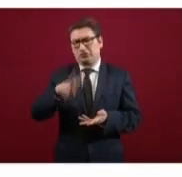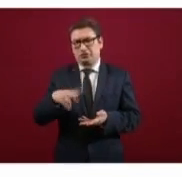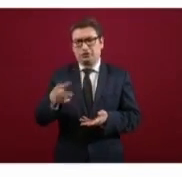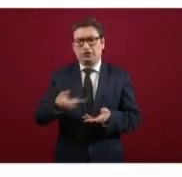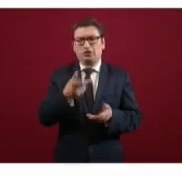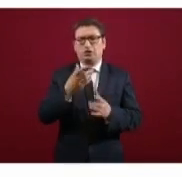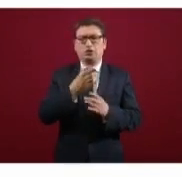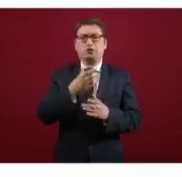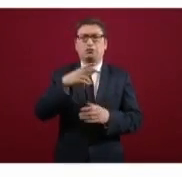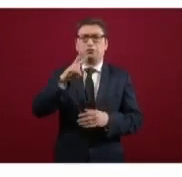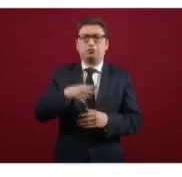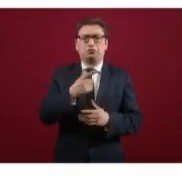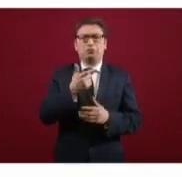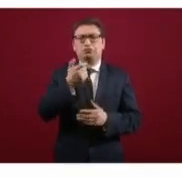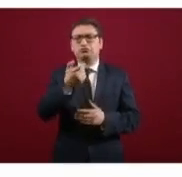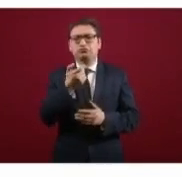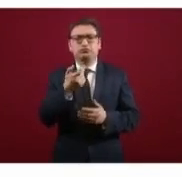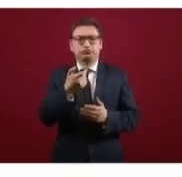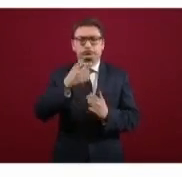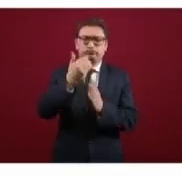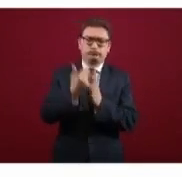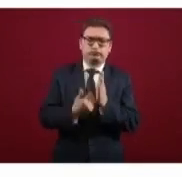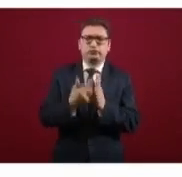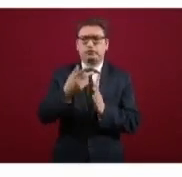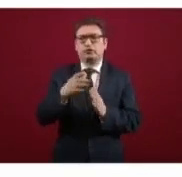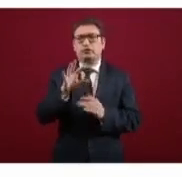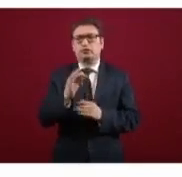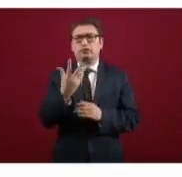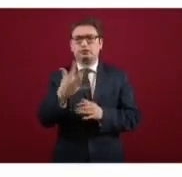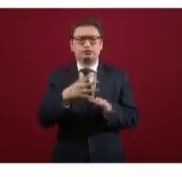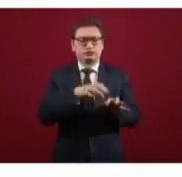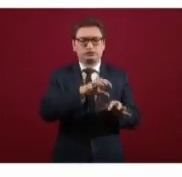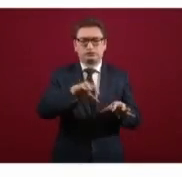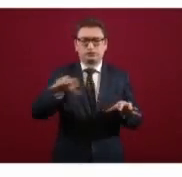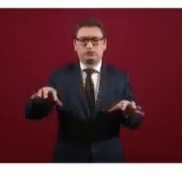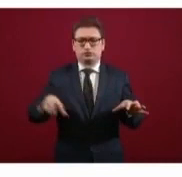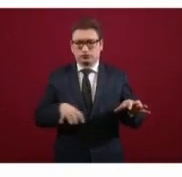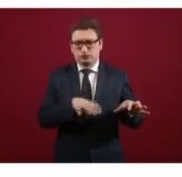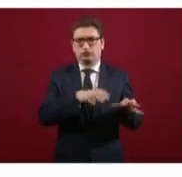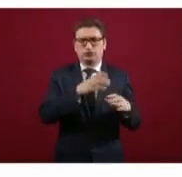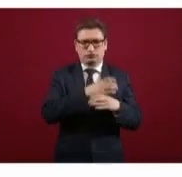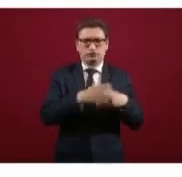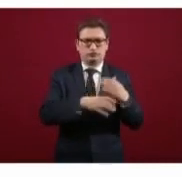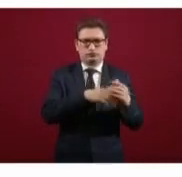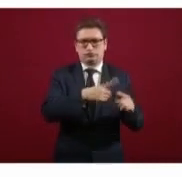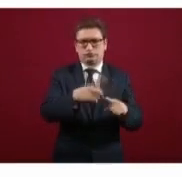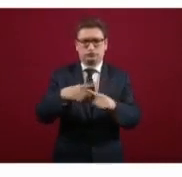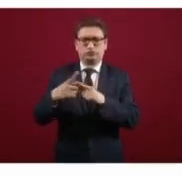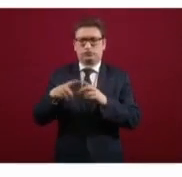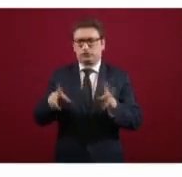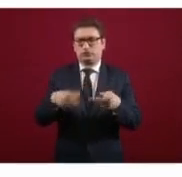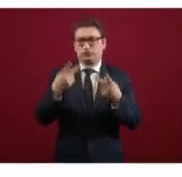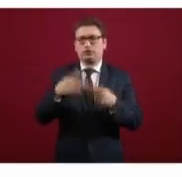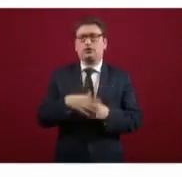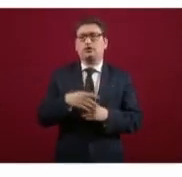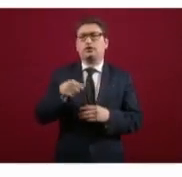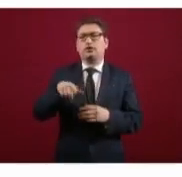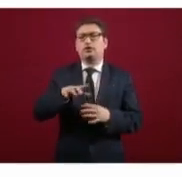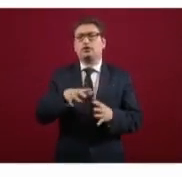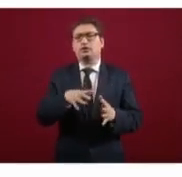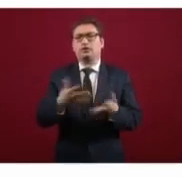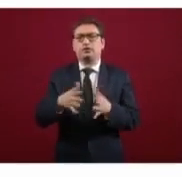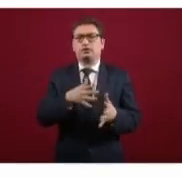precios bastante flexibles repito son 45 lotes los cuales estamos vendiendo a un precio inicial de